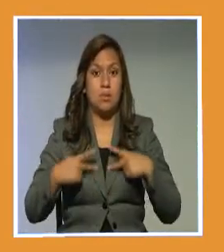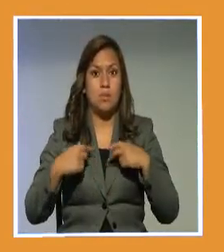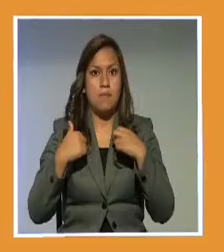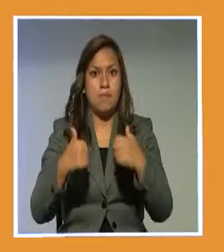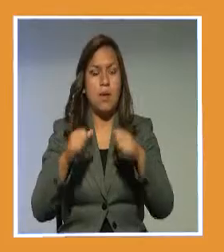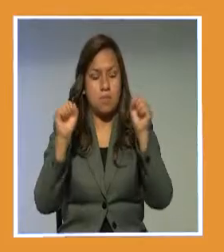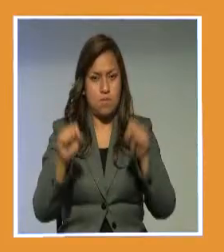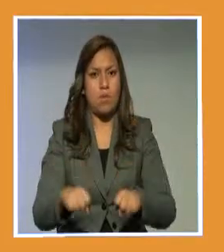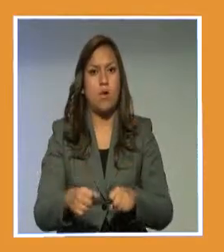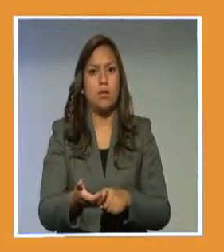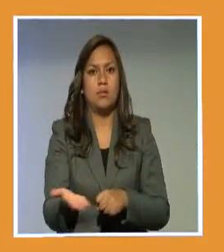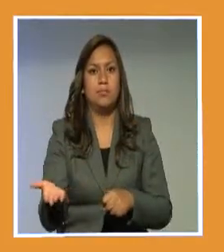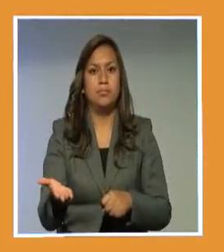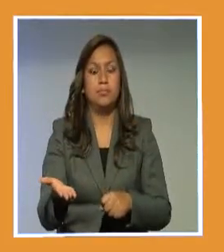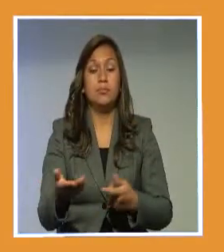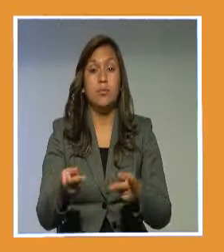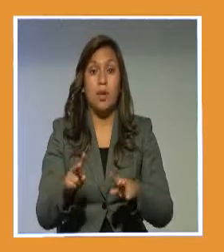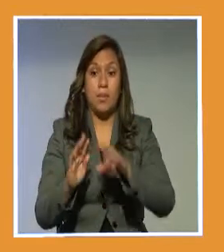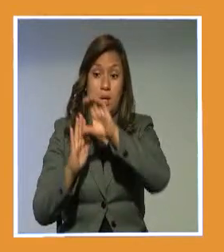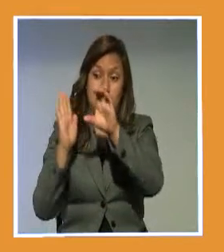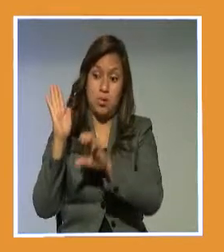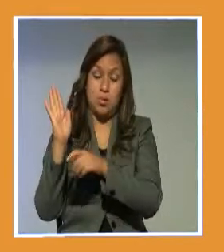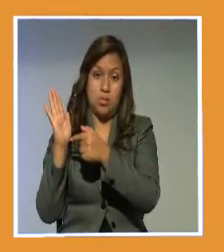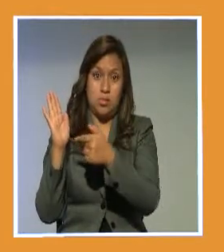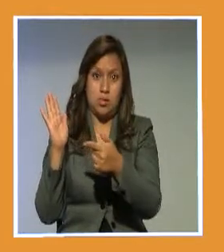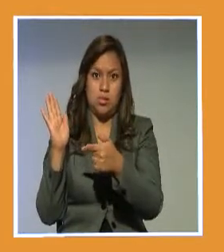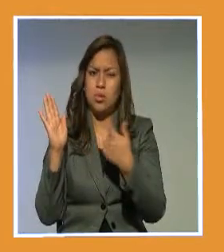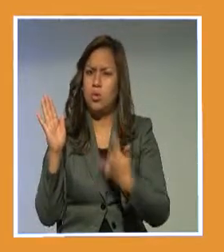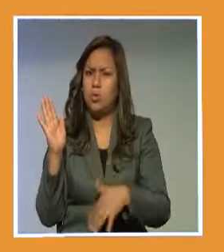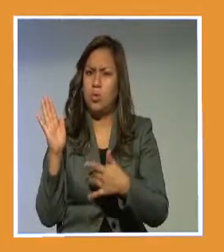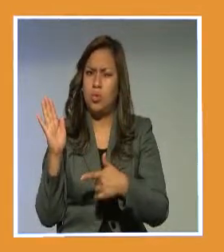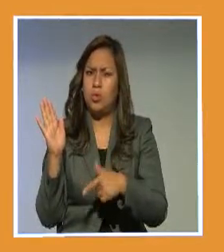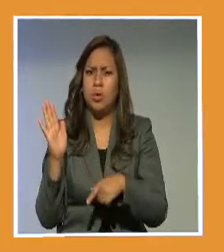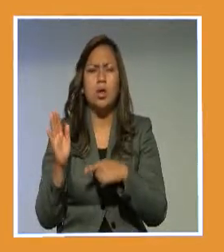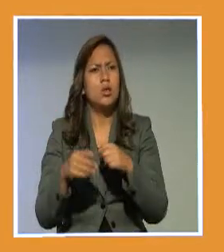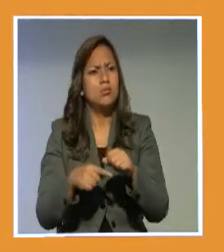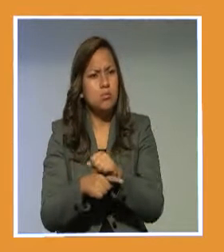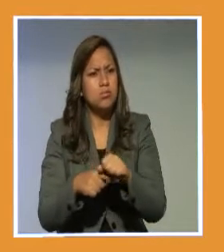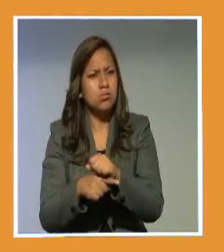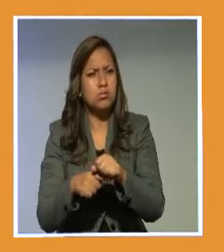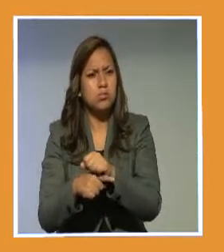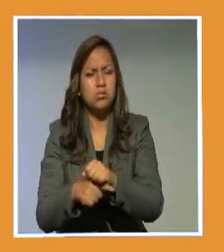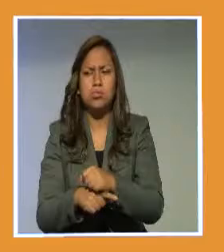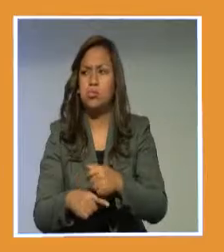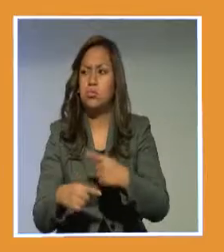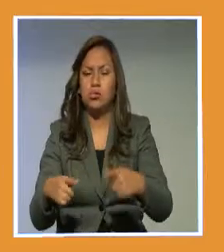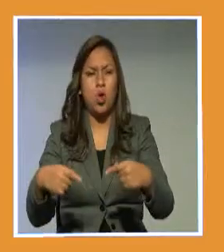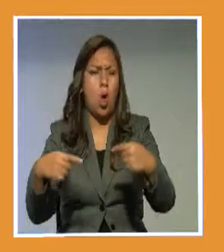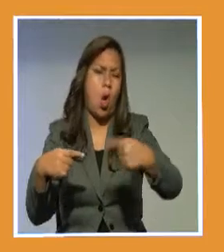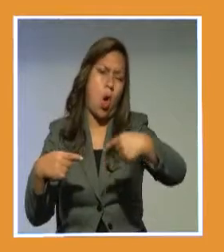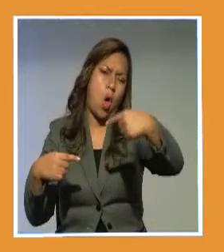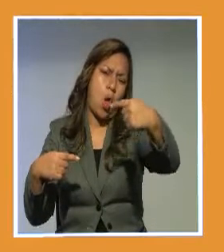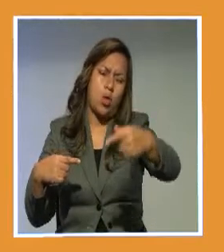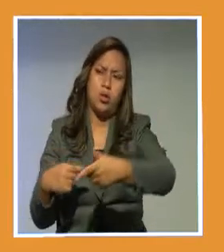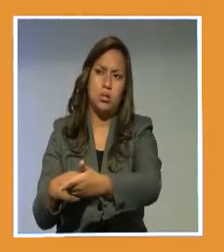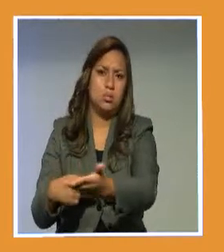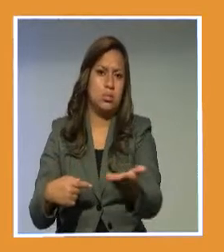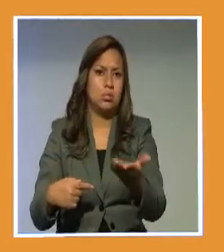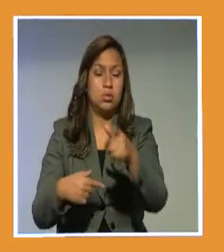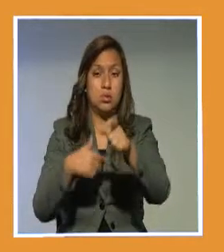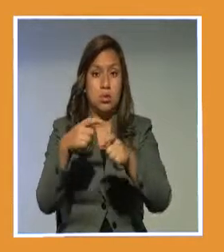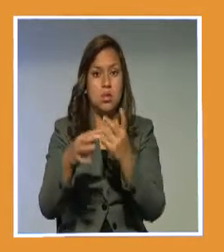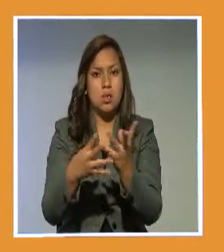determinó nuestra Constitución de Montecristi ya para la vida diaria de la gente. Falta todavía muchísimas cosas por hacer, y por eso es que